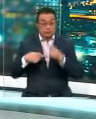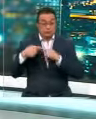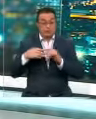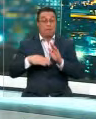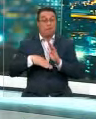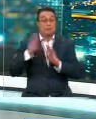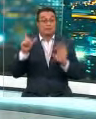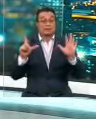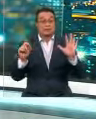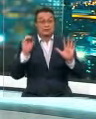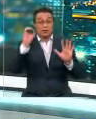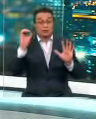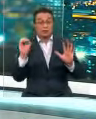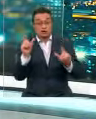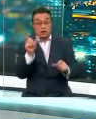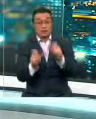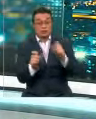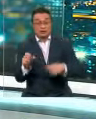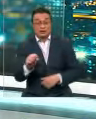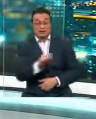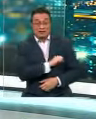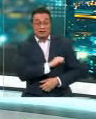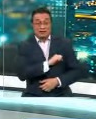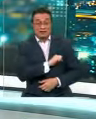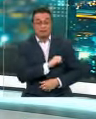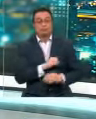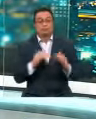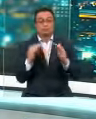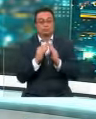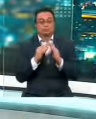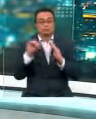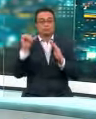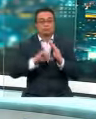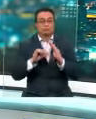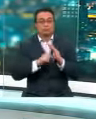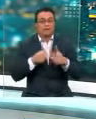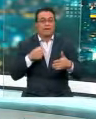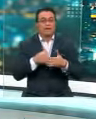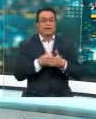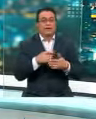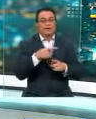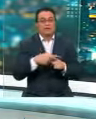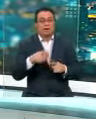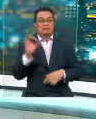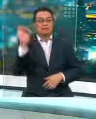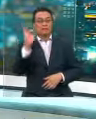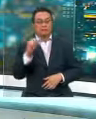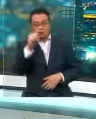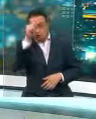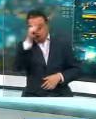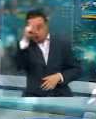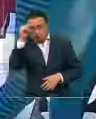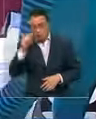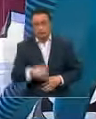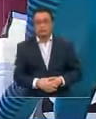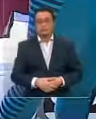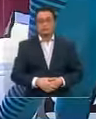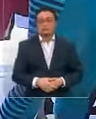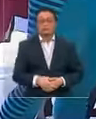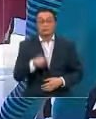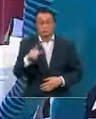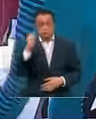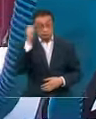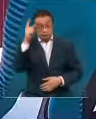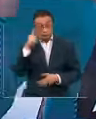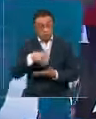del 70% de la población de la capital va a tener cuarentena los fines de semana a partir de este sábado. ¿Supo